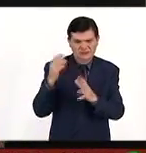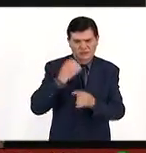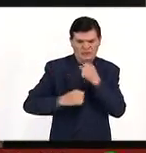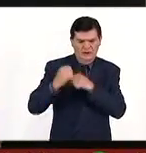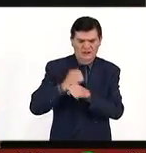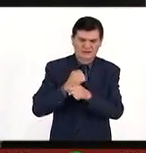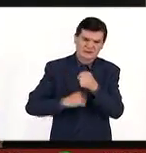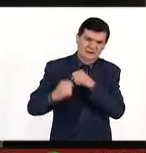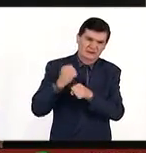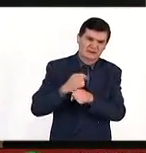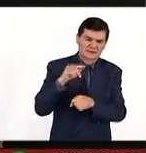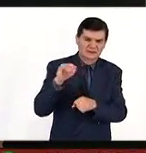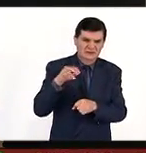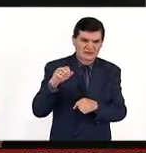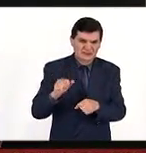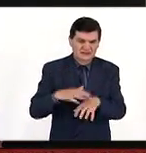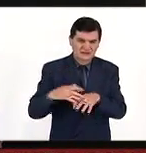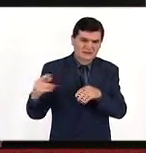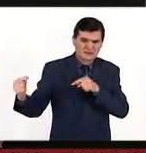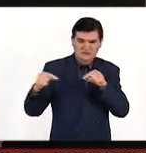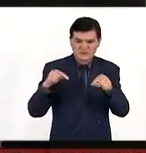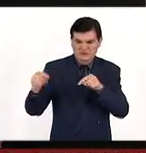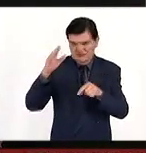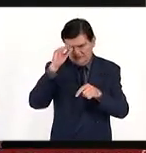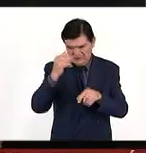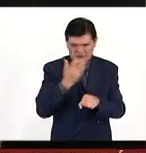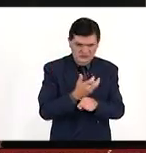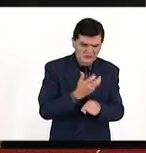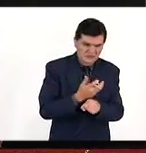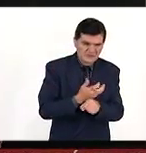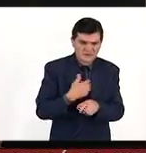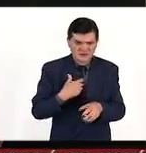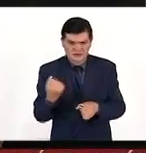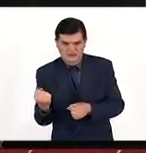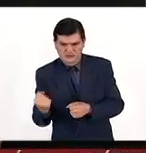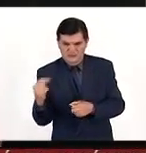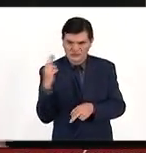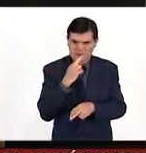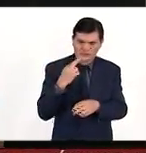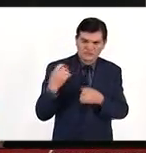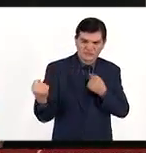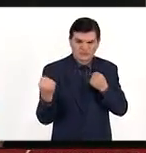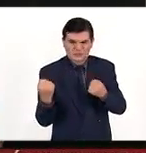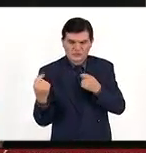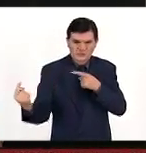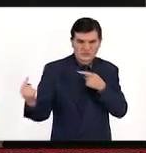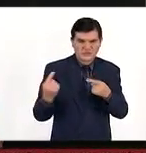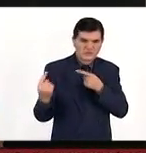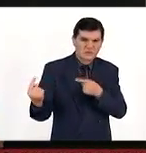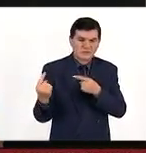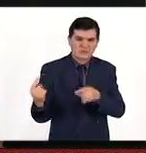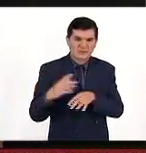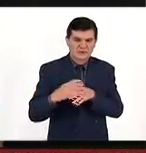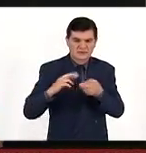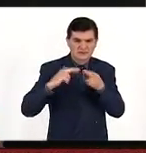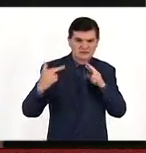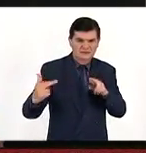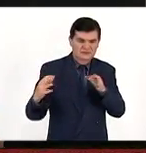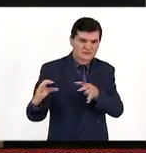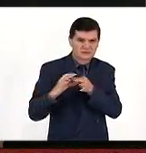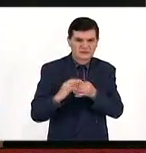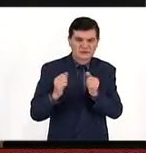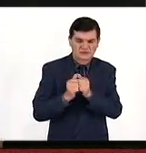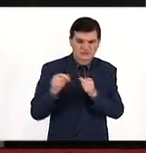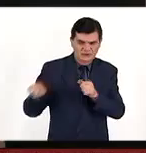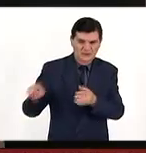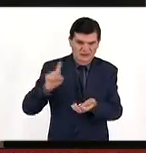años ahí las potencias no se han puesto de acuerdo eeuu y rusia que básicamente tienen una relación íntima con